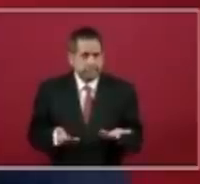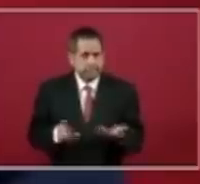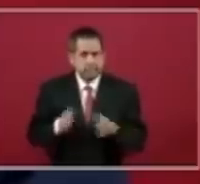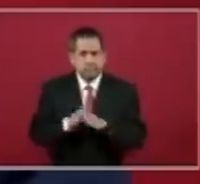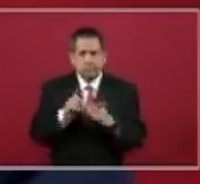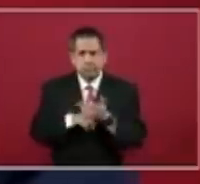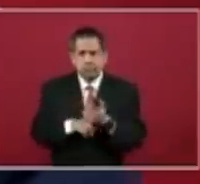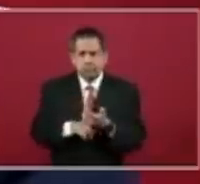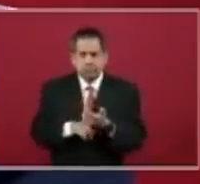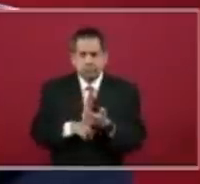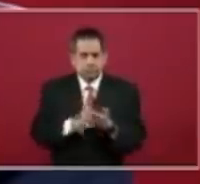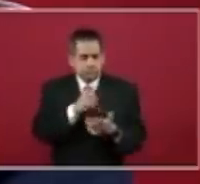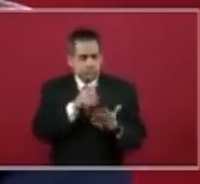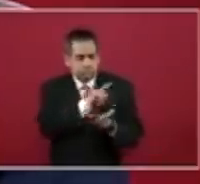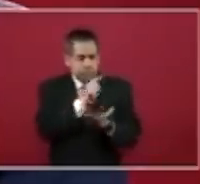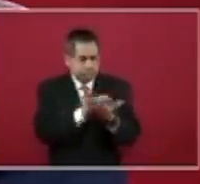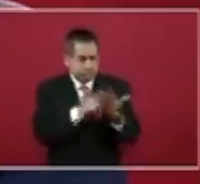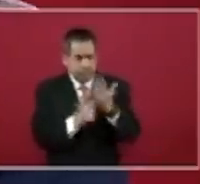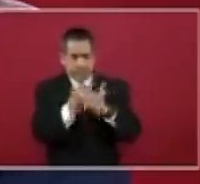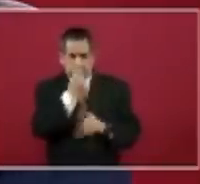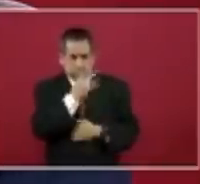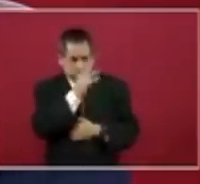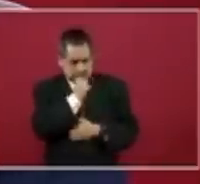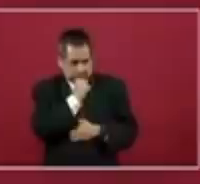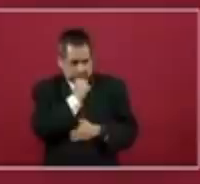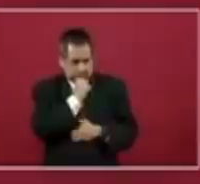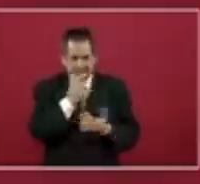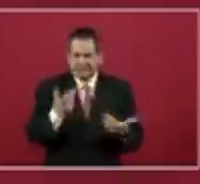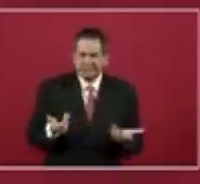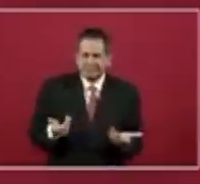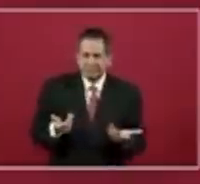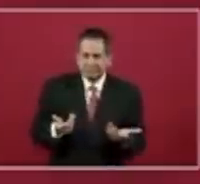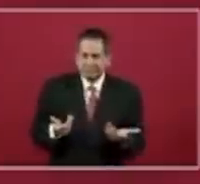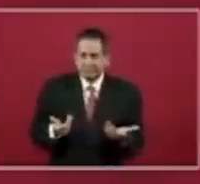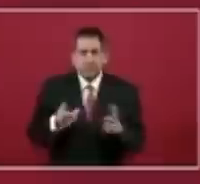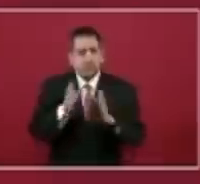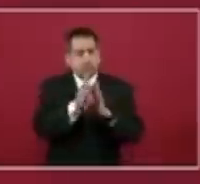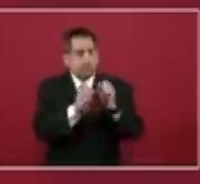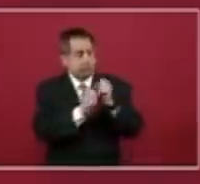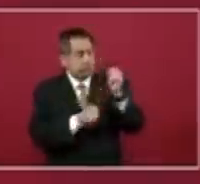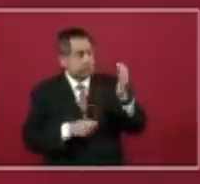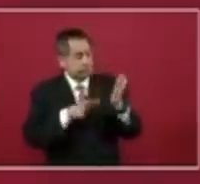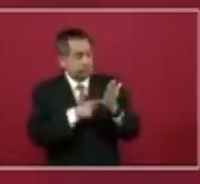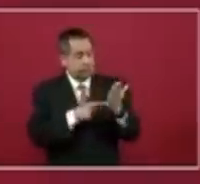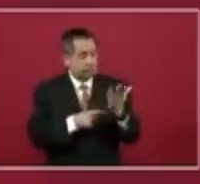está atado por completo, porque de acuerdo a la Constitución